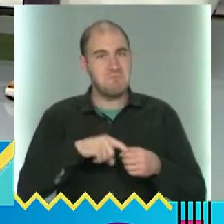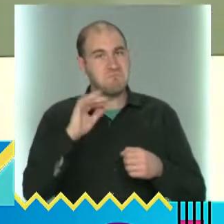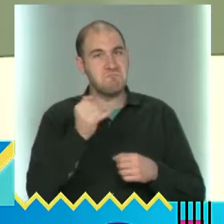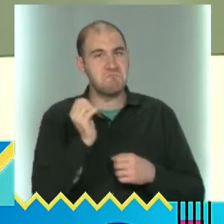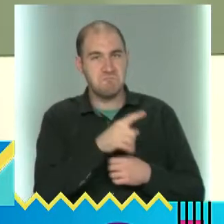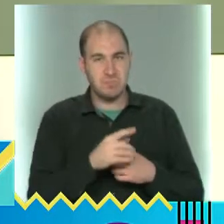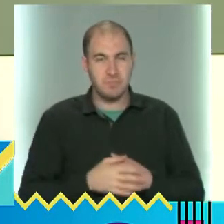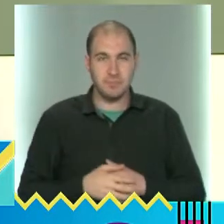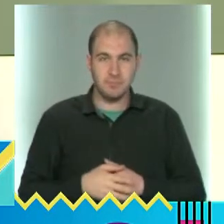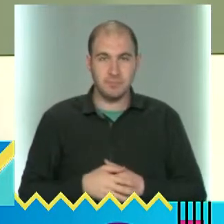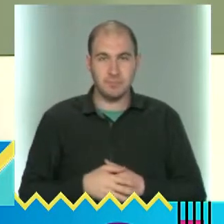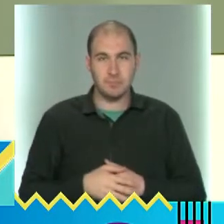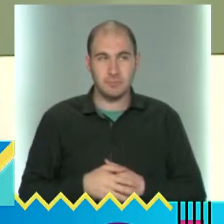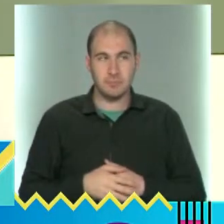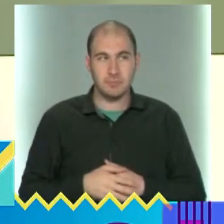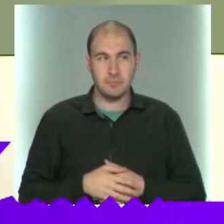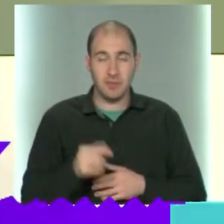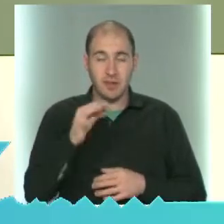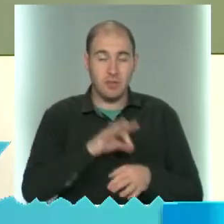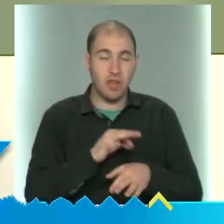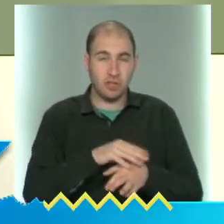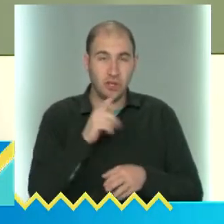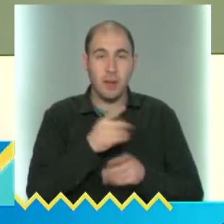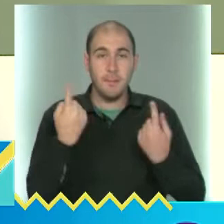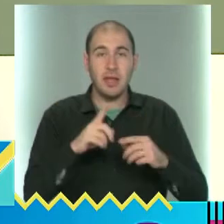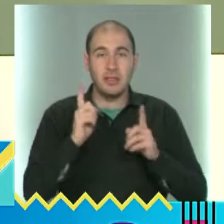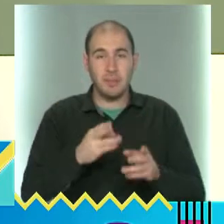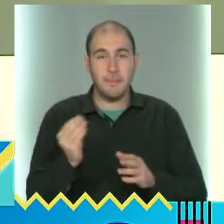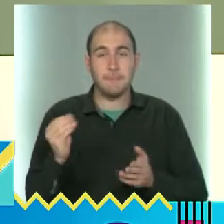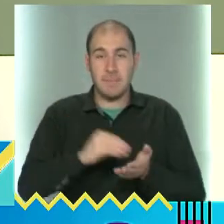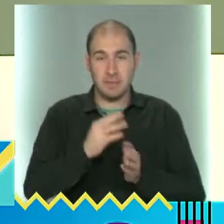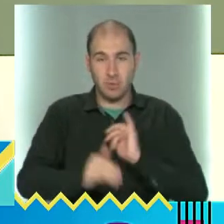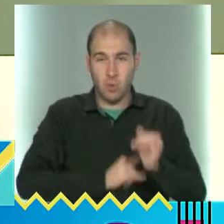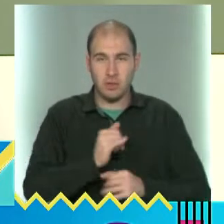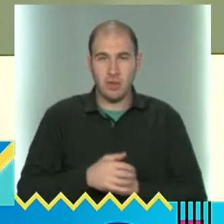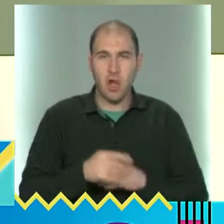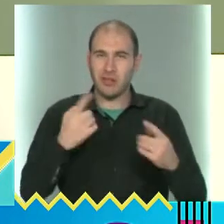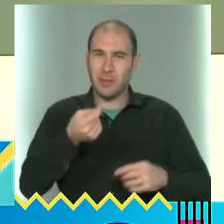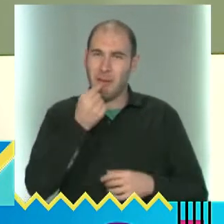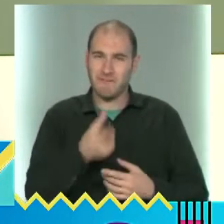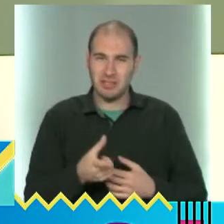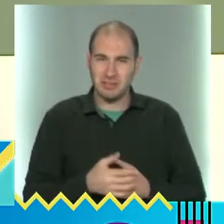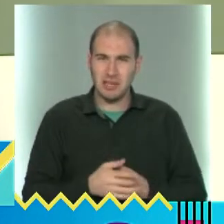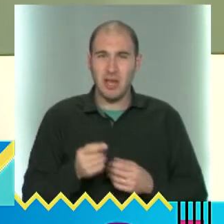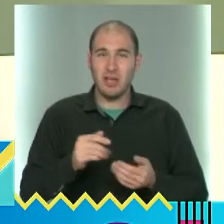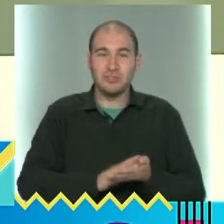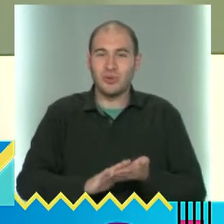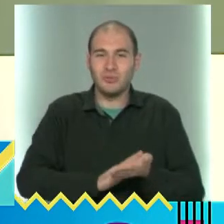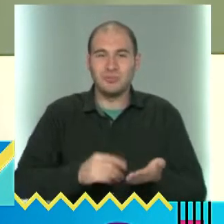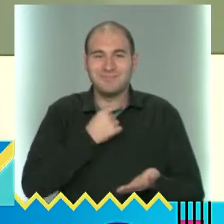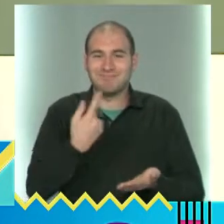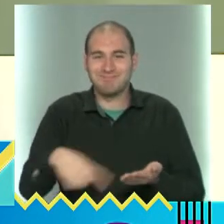que dice el doctor, pero también sumaría que con algo más simple, es buscar una solución a